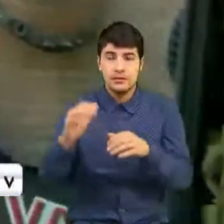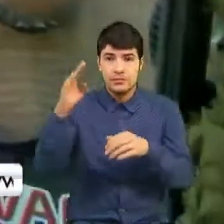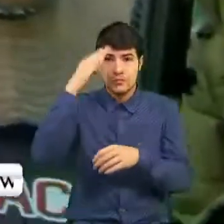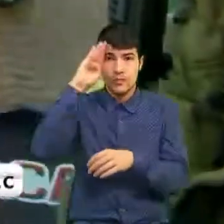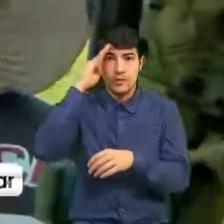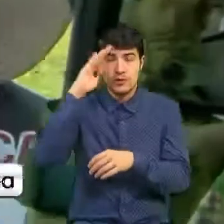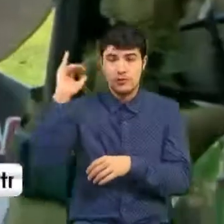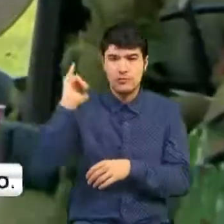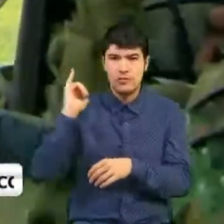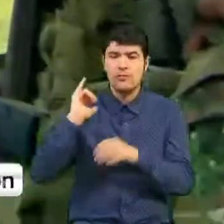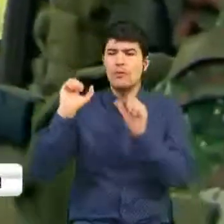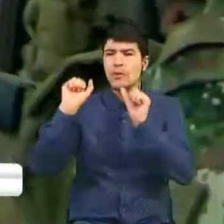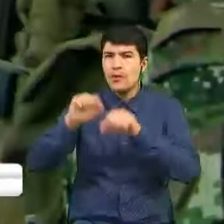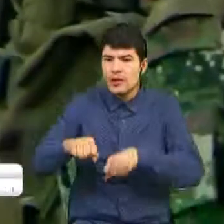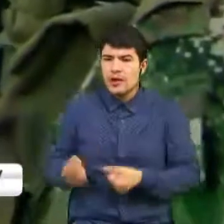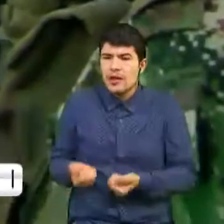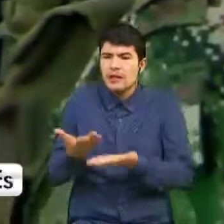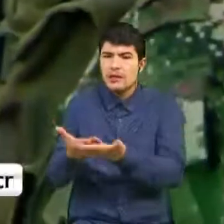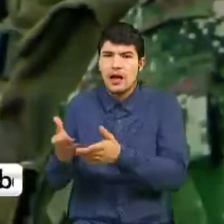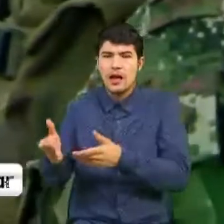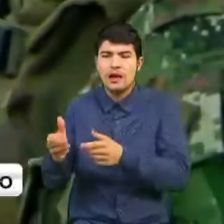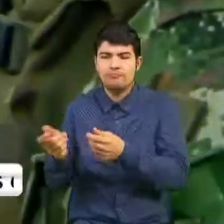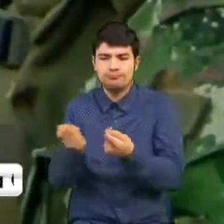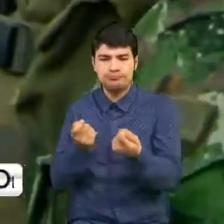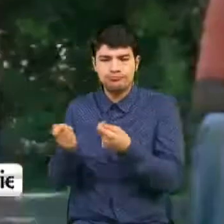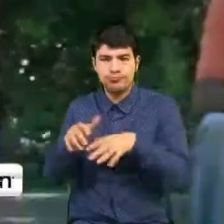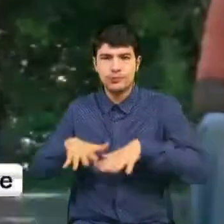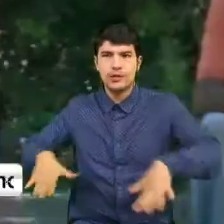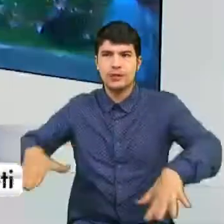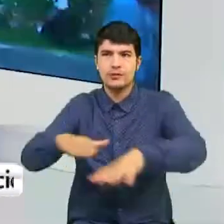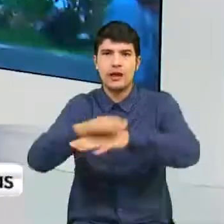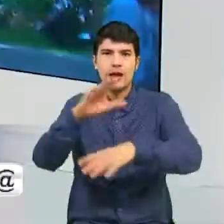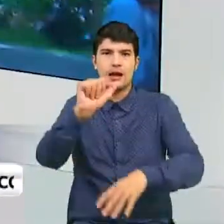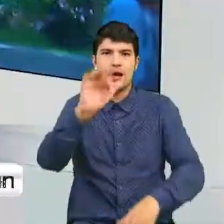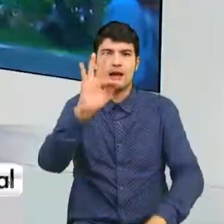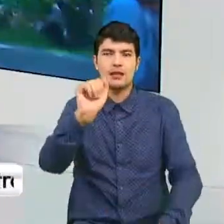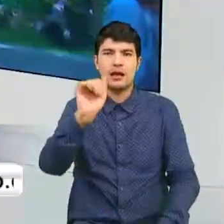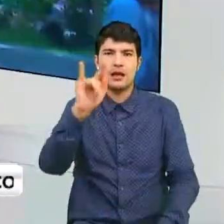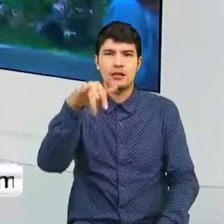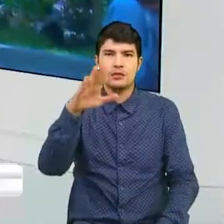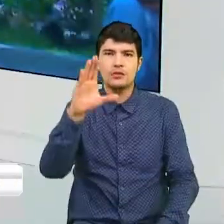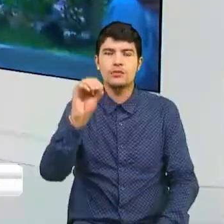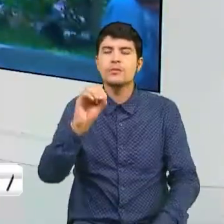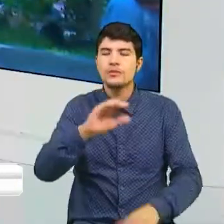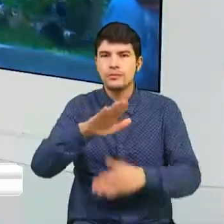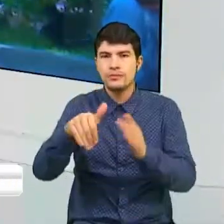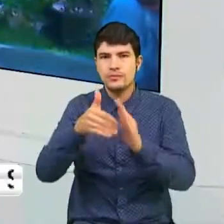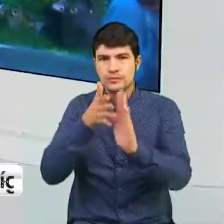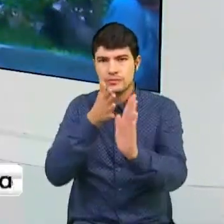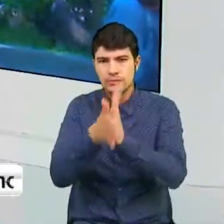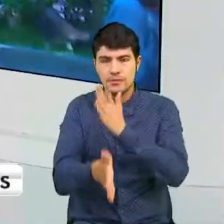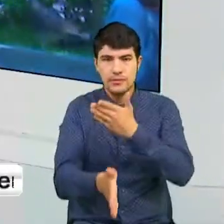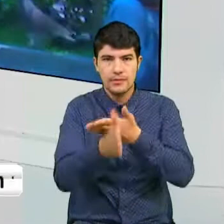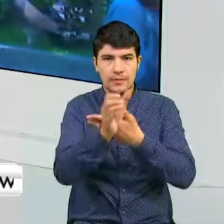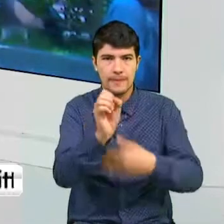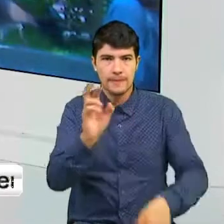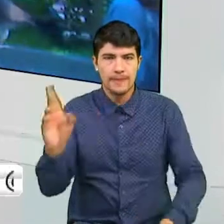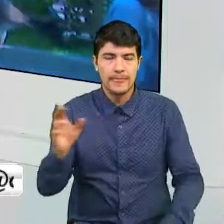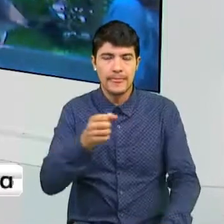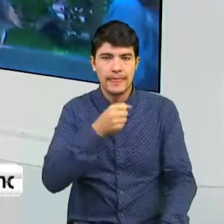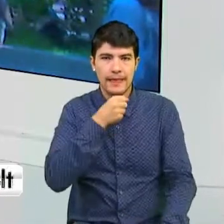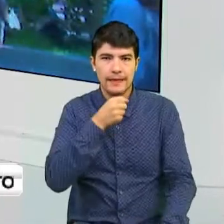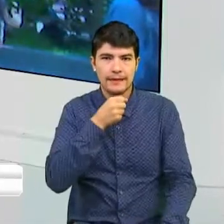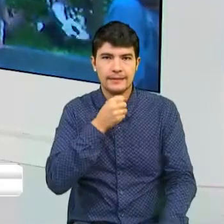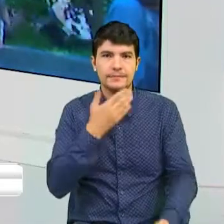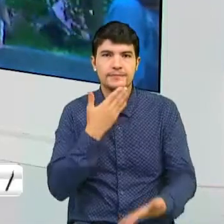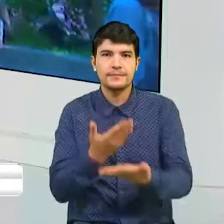militares para restablecer el orden en el sector del catatumbo está la información que registramos compañeros con la cámara de david ortiz informó geither lo